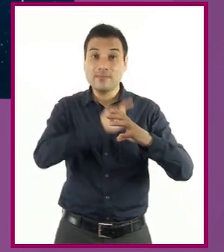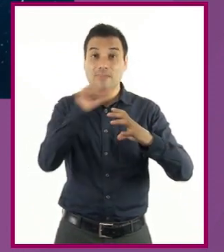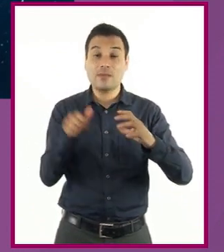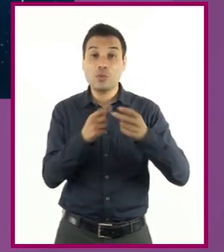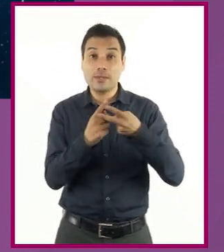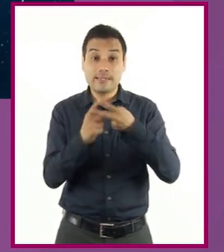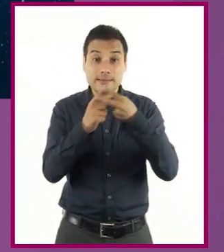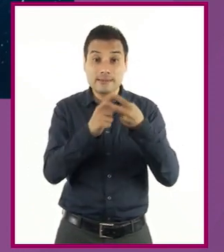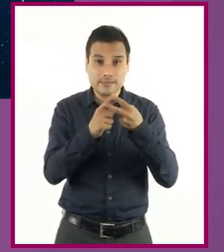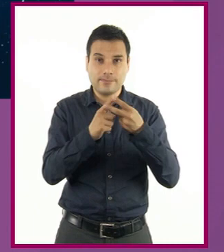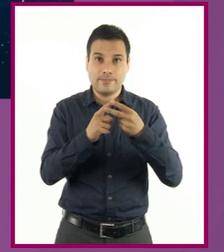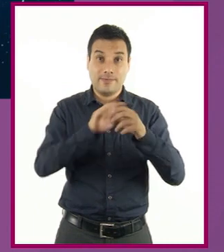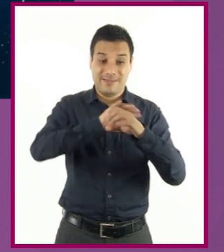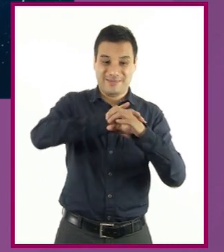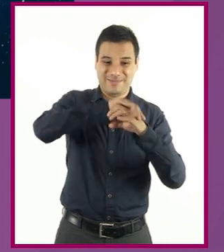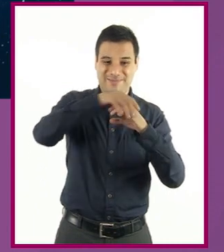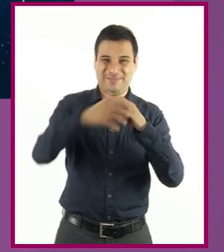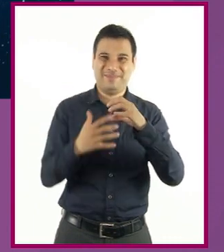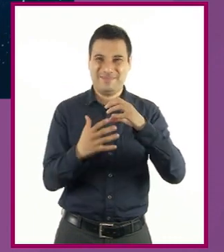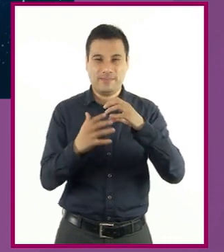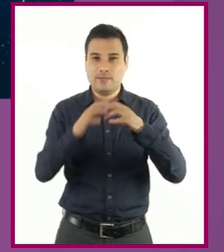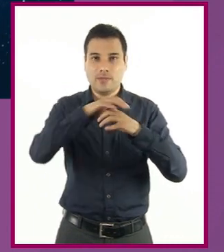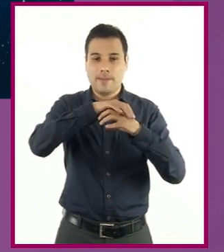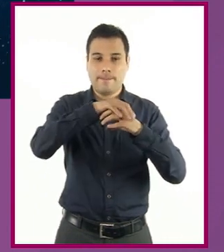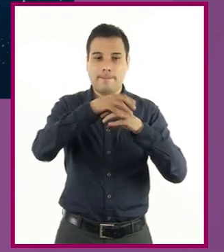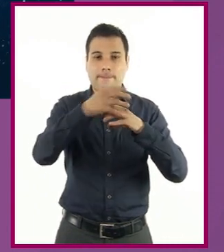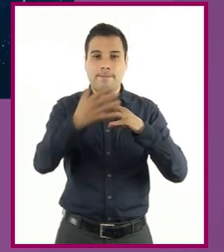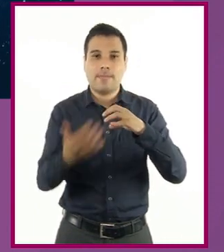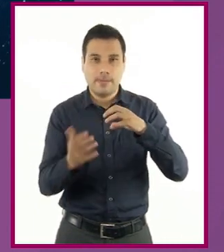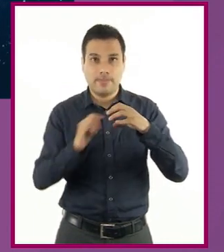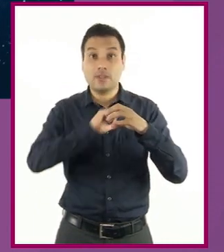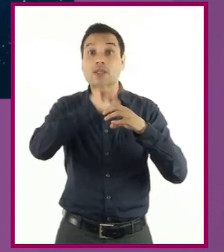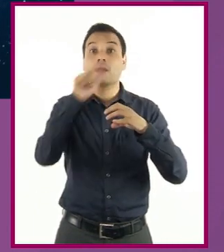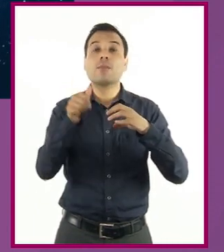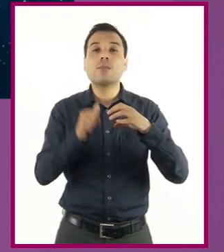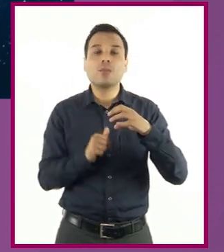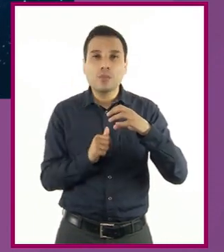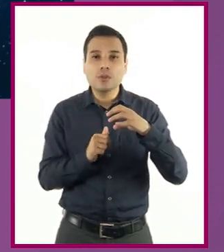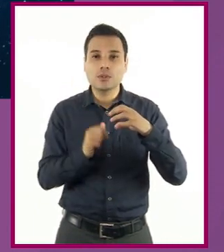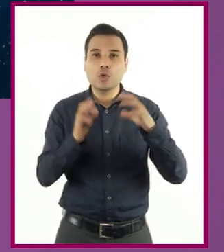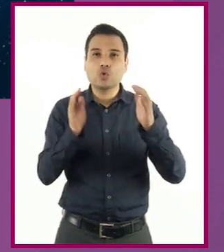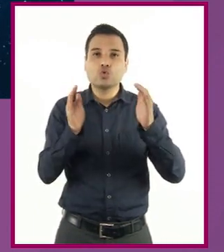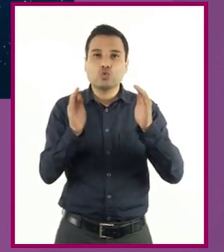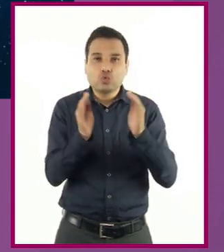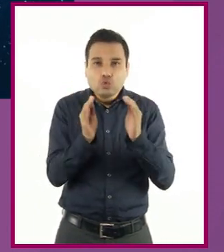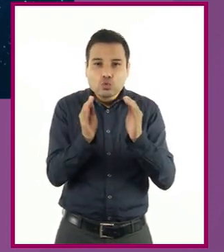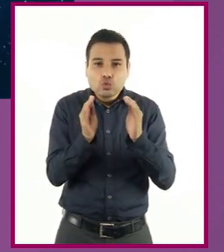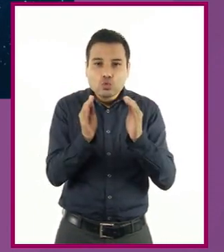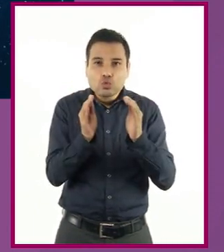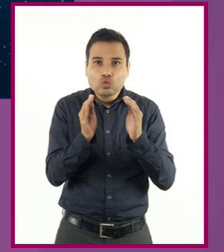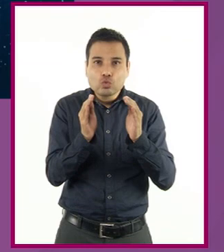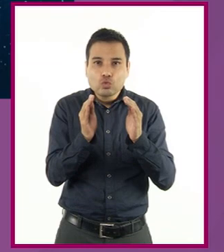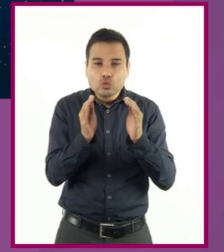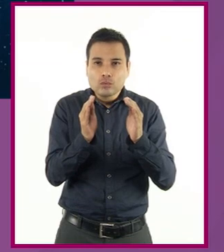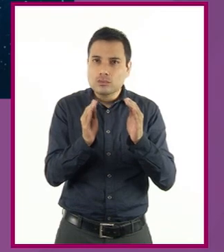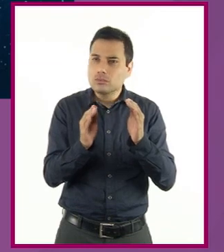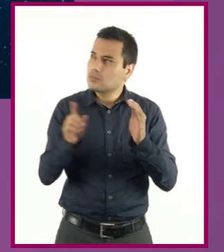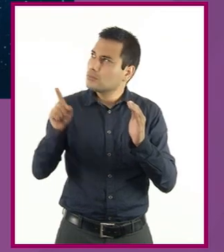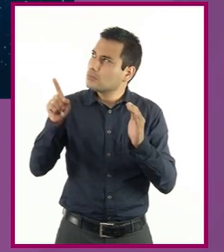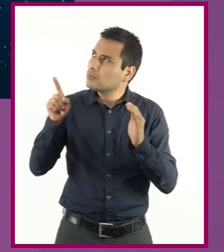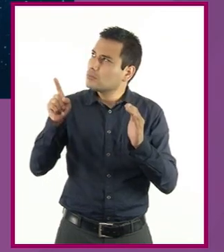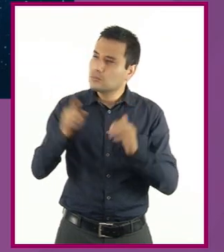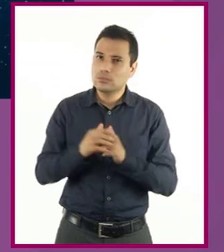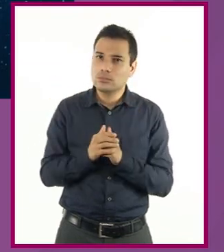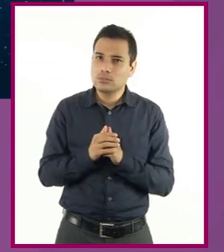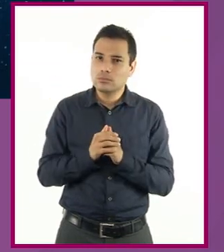se libera de las capas más externas y se convierte en un cuerpo pequeño y denso. Cuando esto sucede, entra